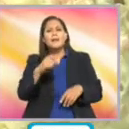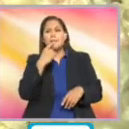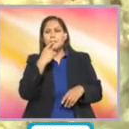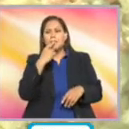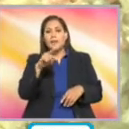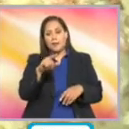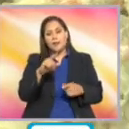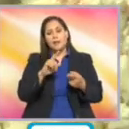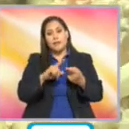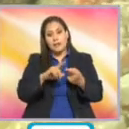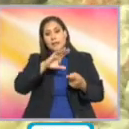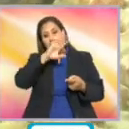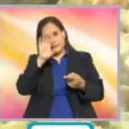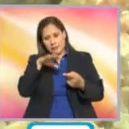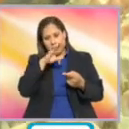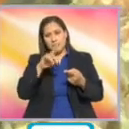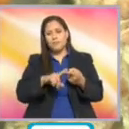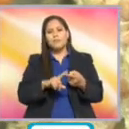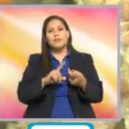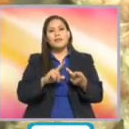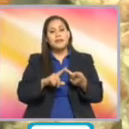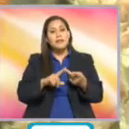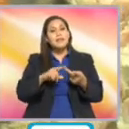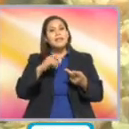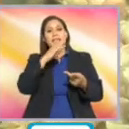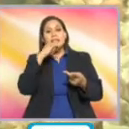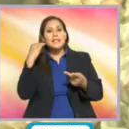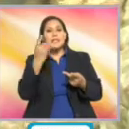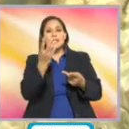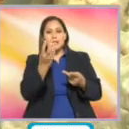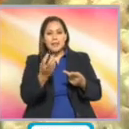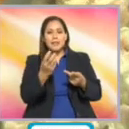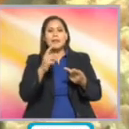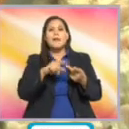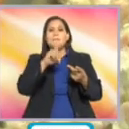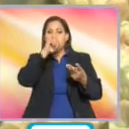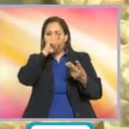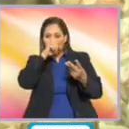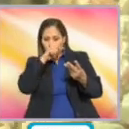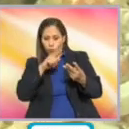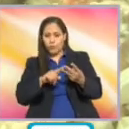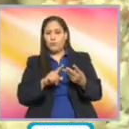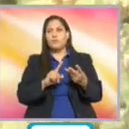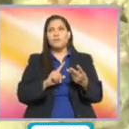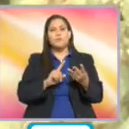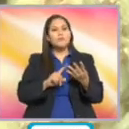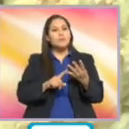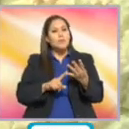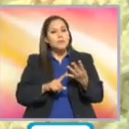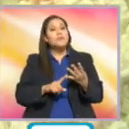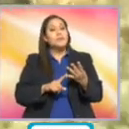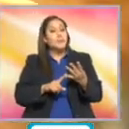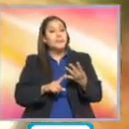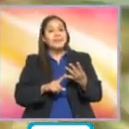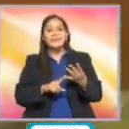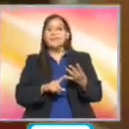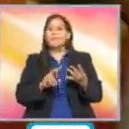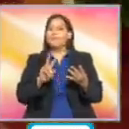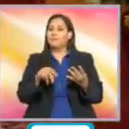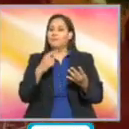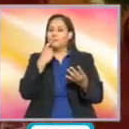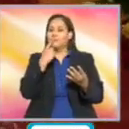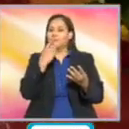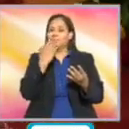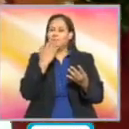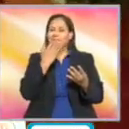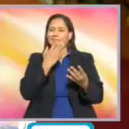lleva cebolla, le echamos chipotle, pollo. Está rica, la verdad, riquísima,